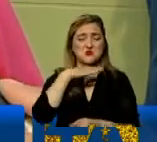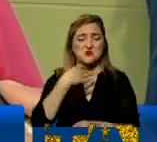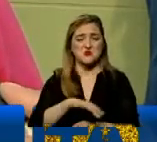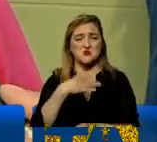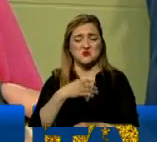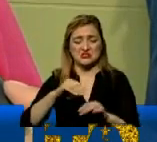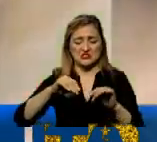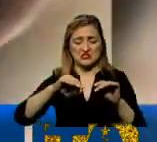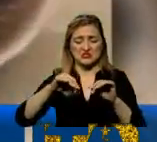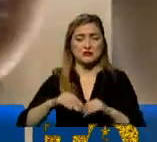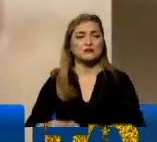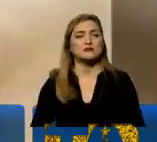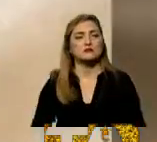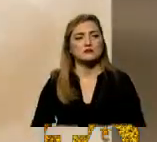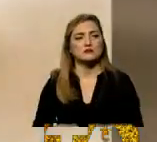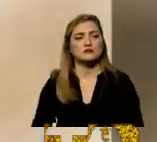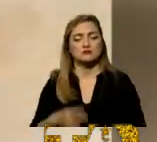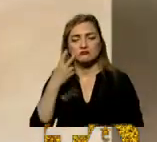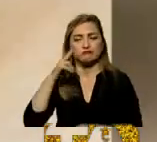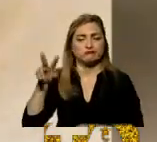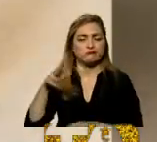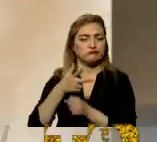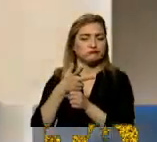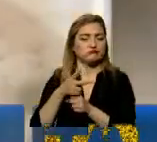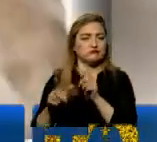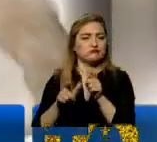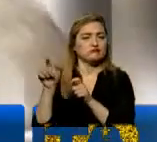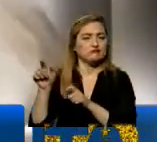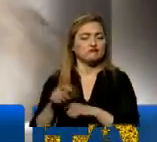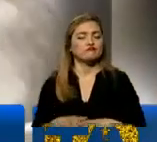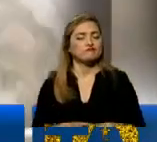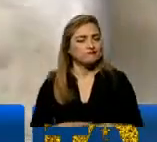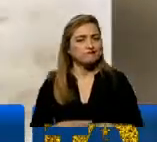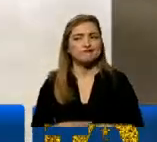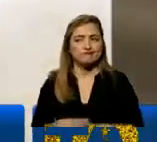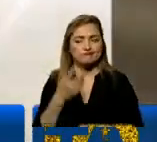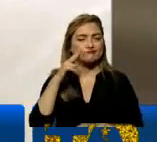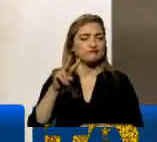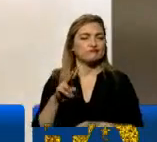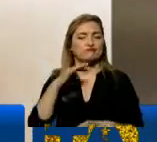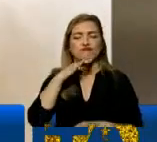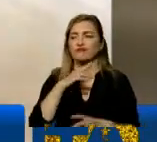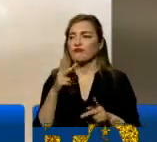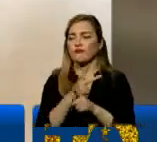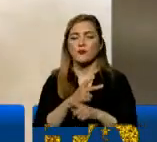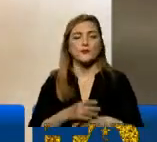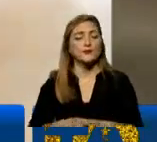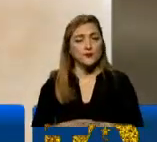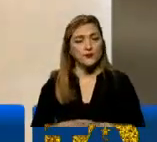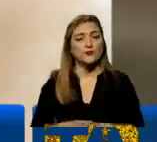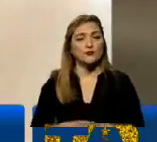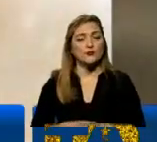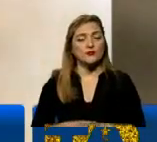viene con tierra, lodo. En estos videos proporcionados por los vecinos del sector, se observa aún más ese inconveniente